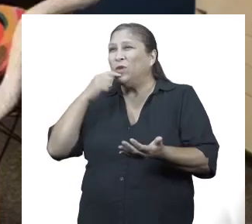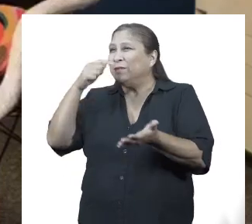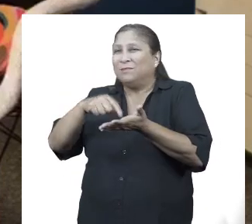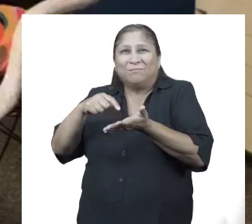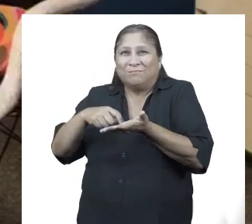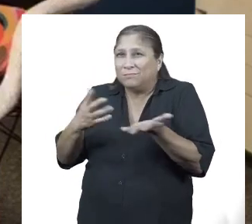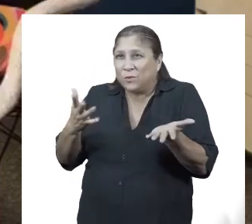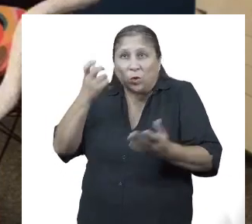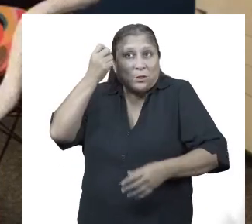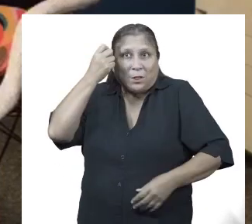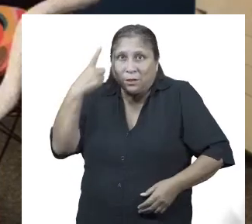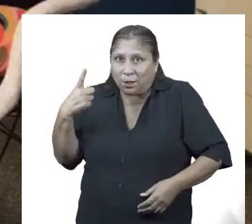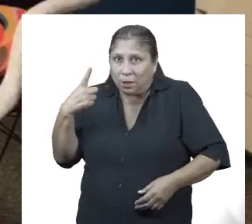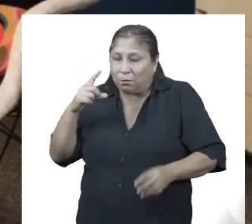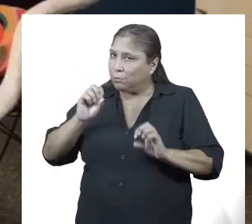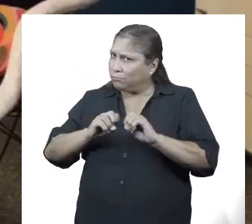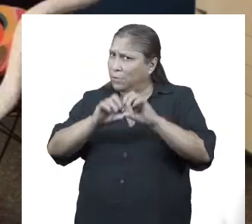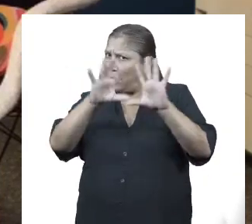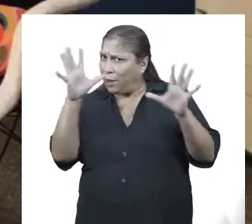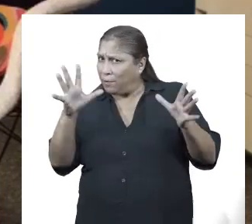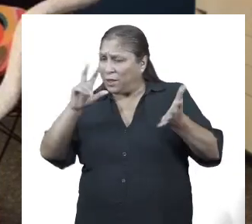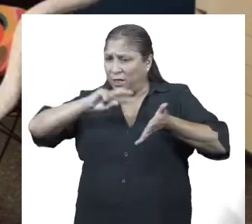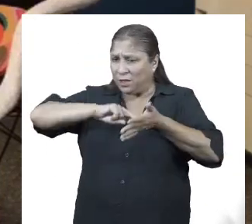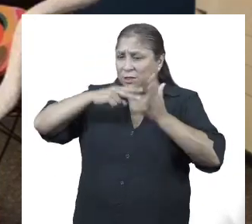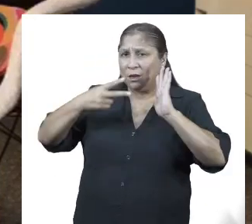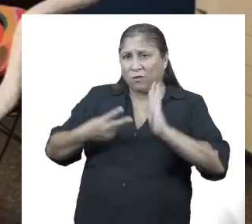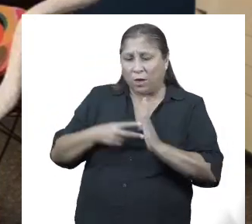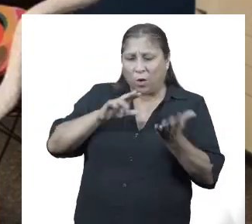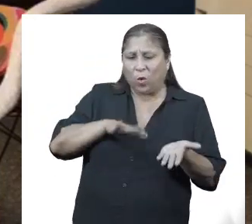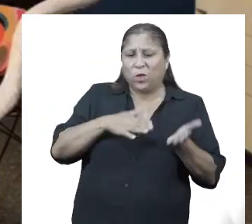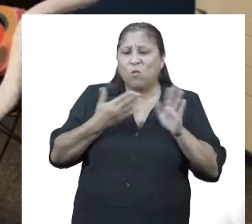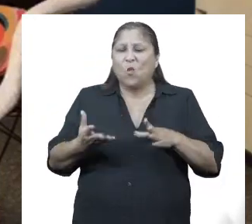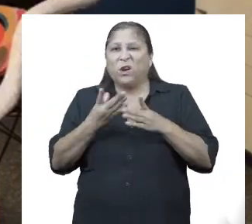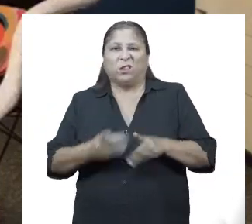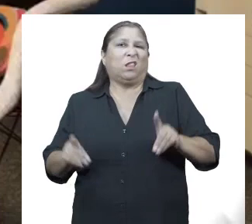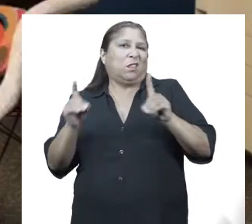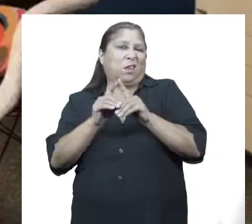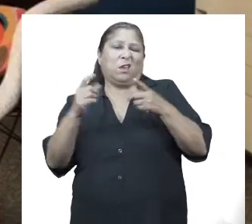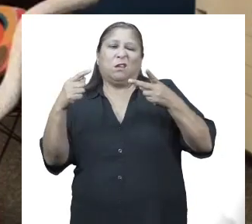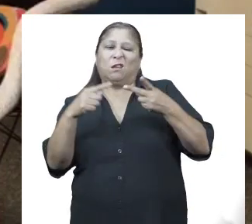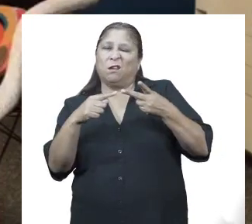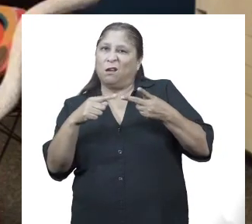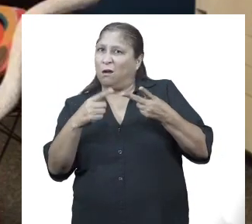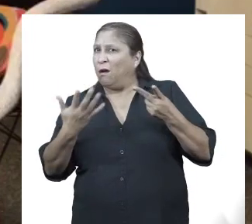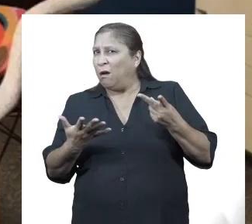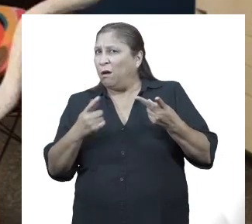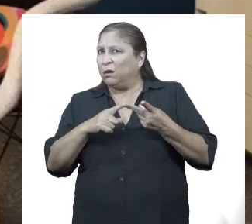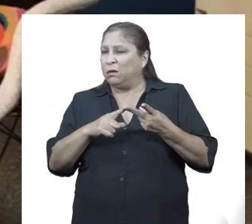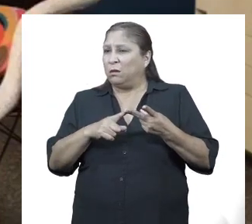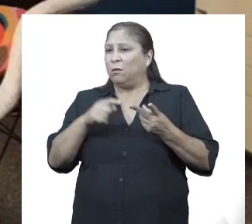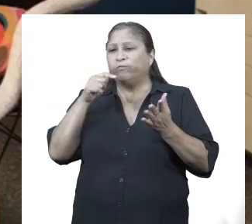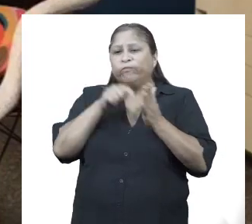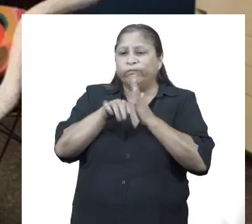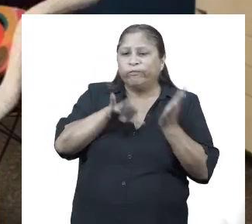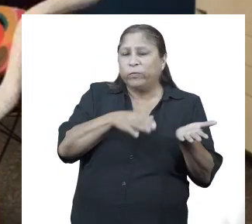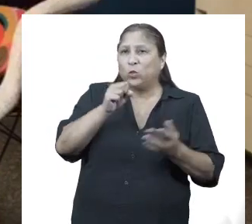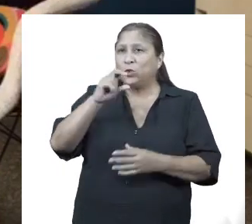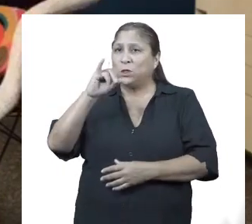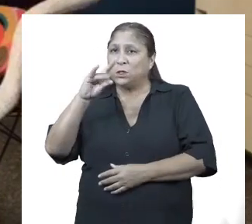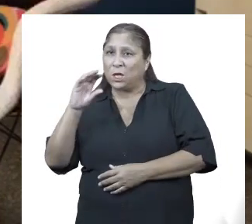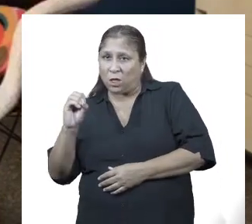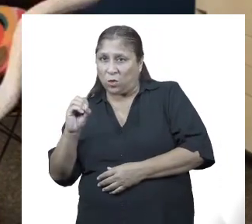está entendiendo la definición sobre muerte digna. ¿Cuál es la diferencia entre muerte digna, suicidio